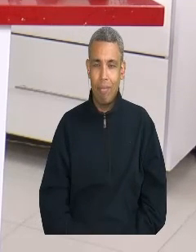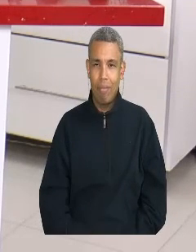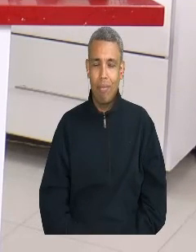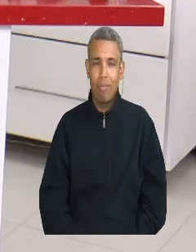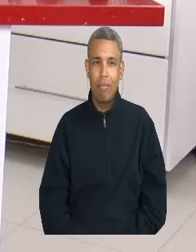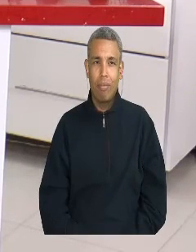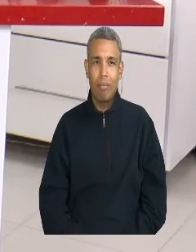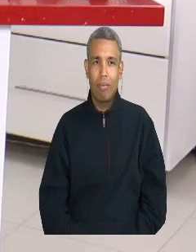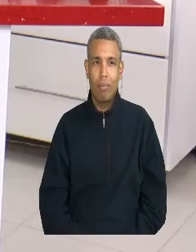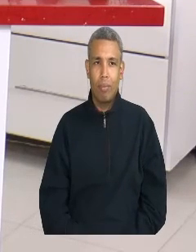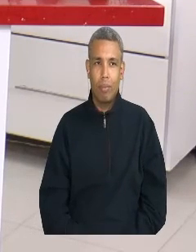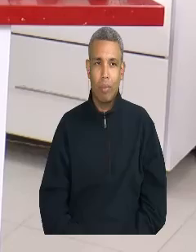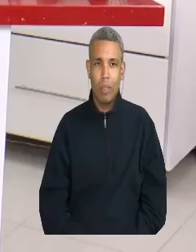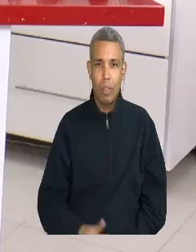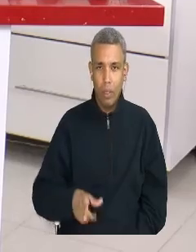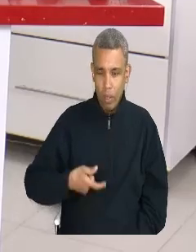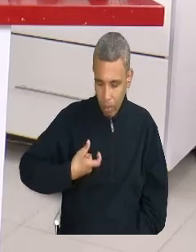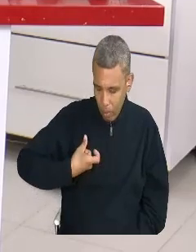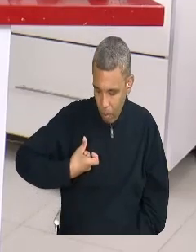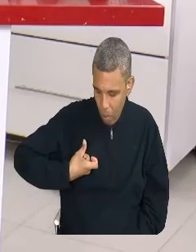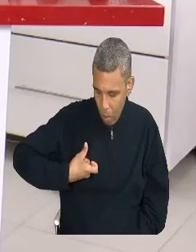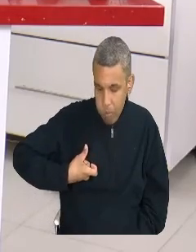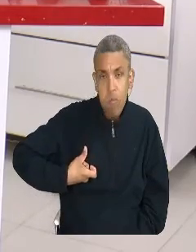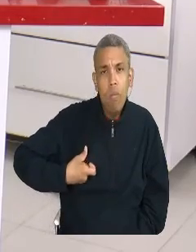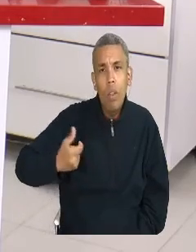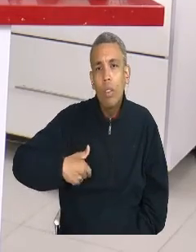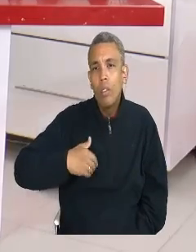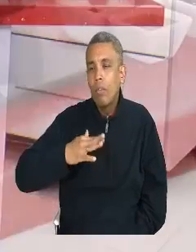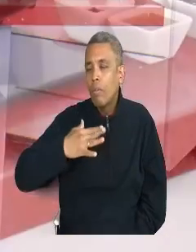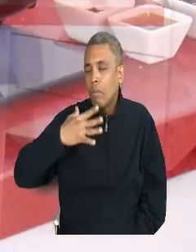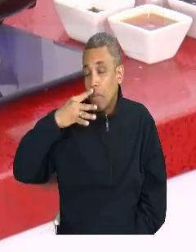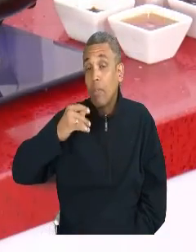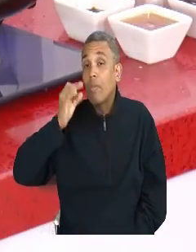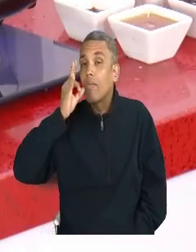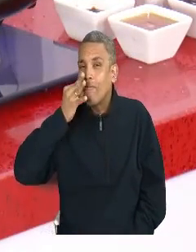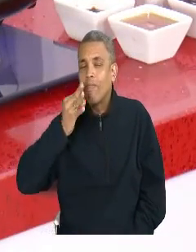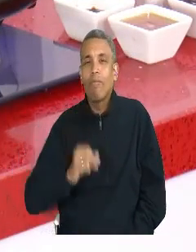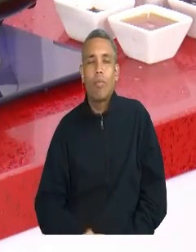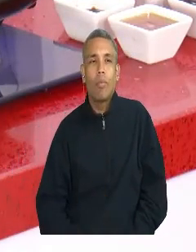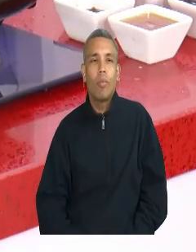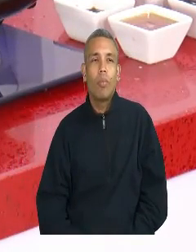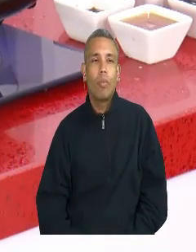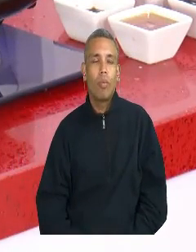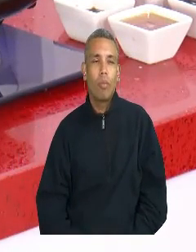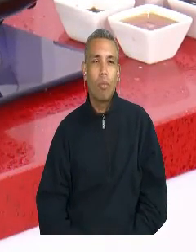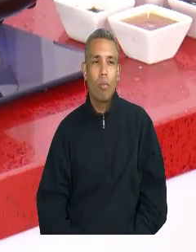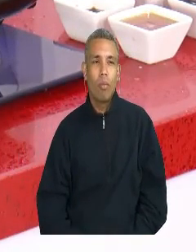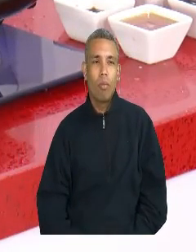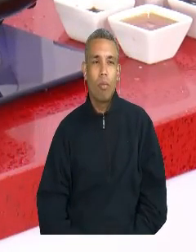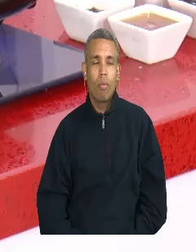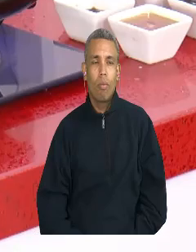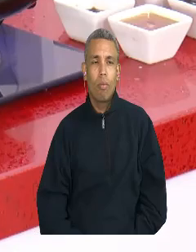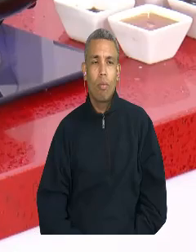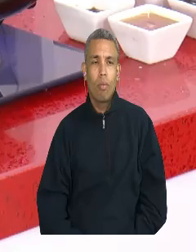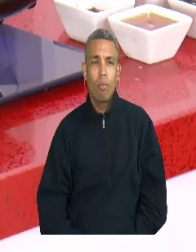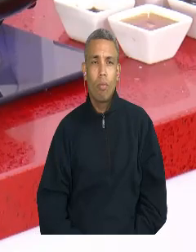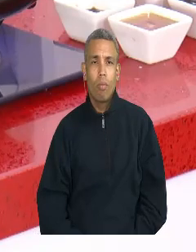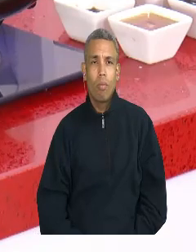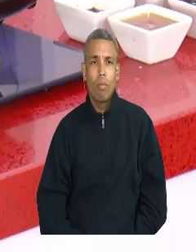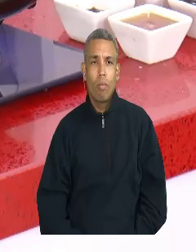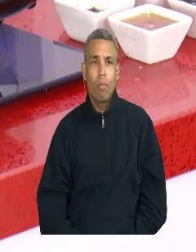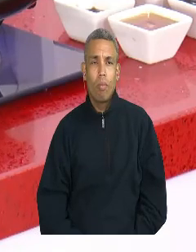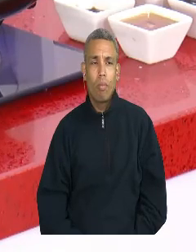los camarones es delicioso, delicioso. Los ingredientes que estamos usando, sencillos,